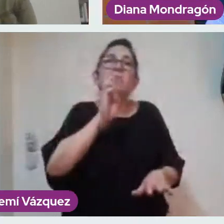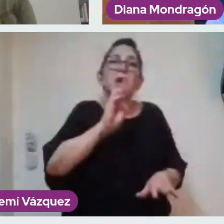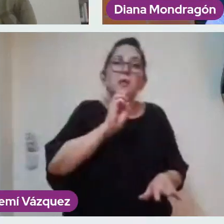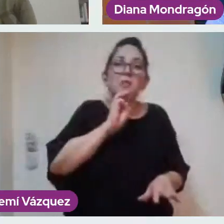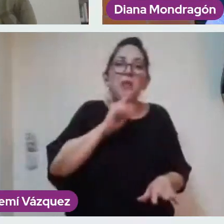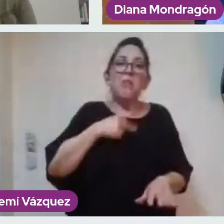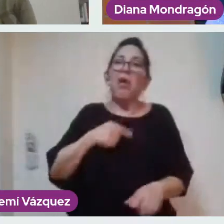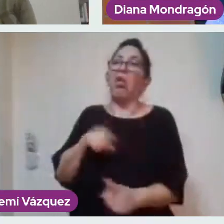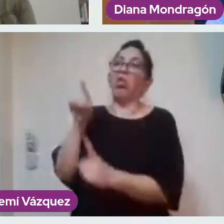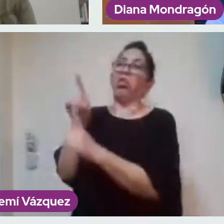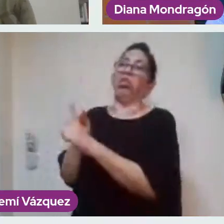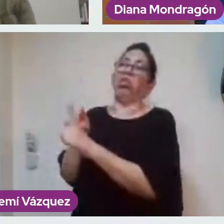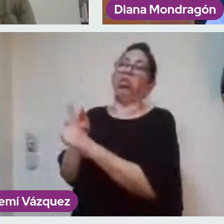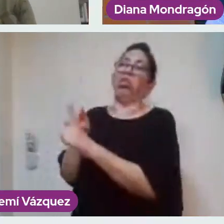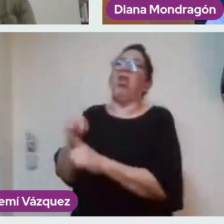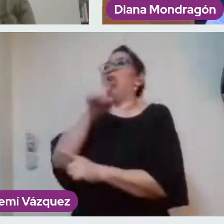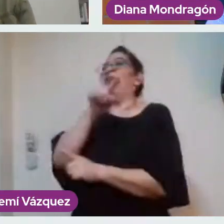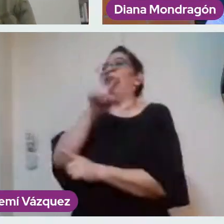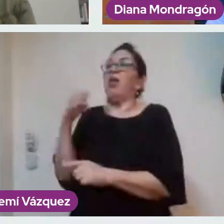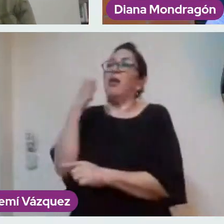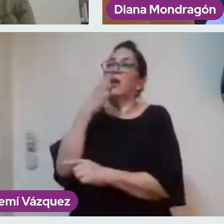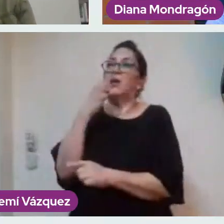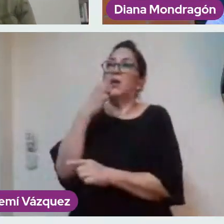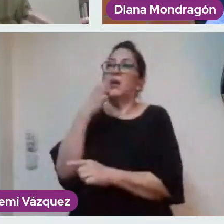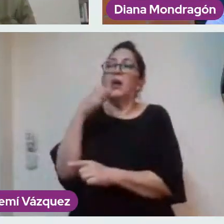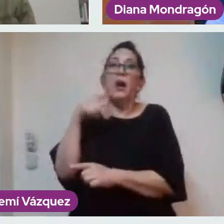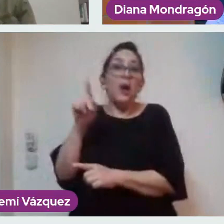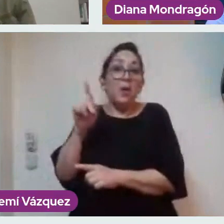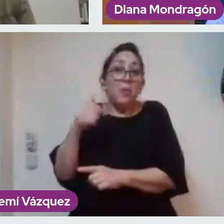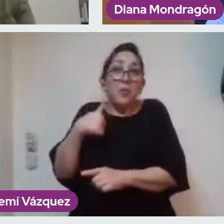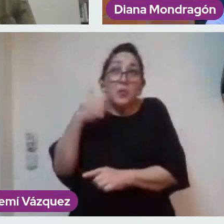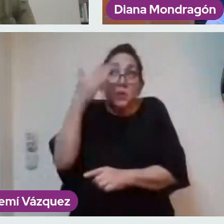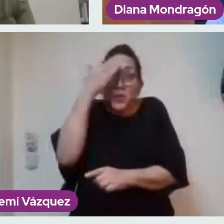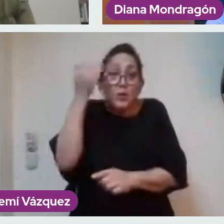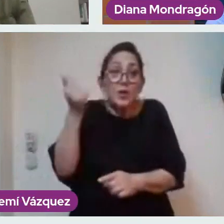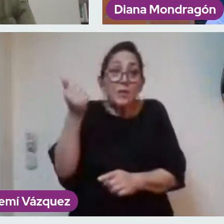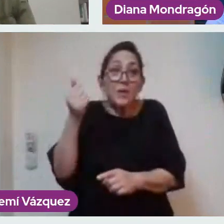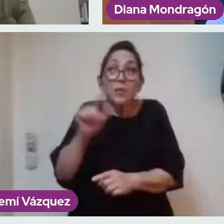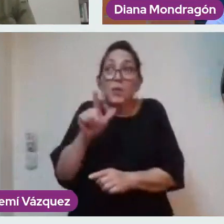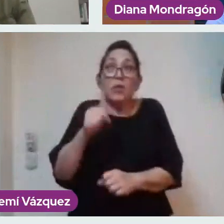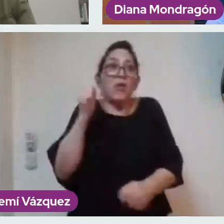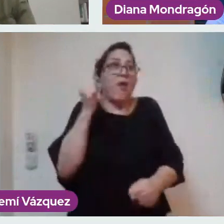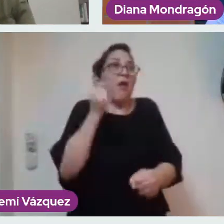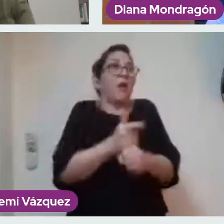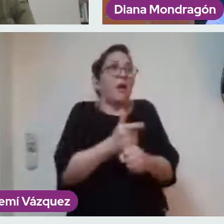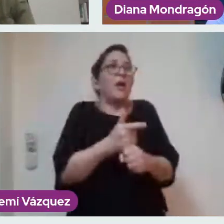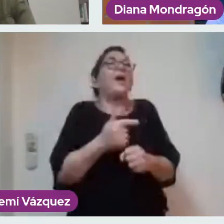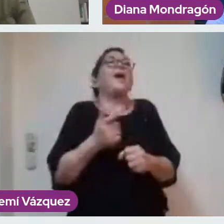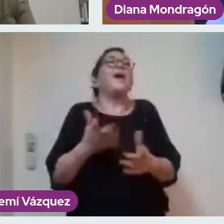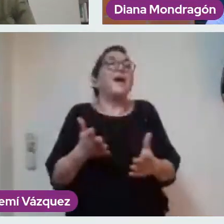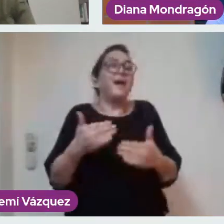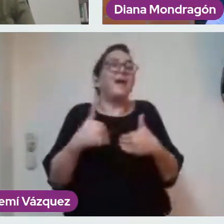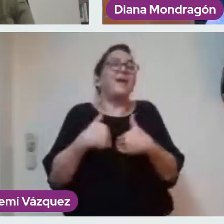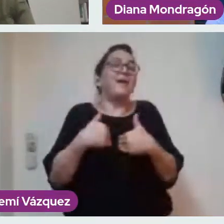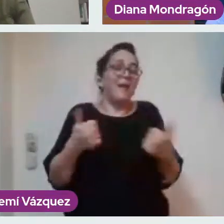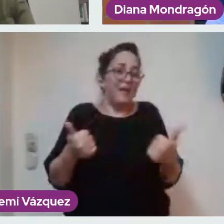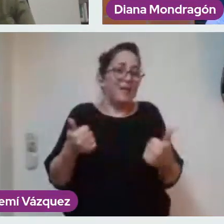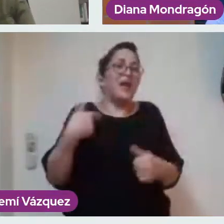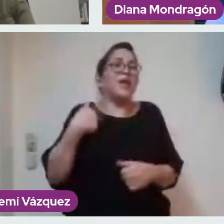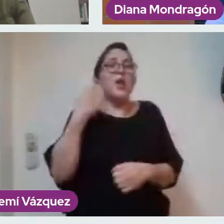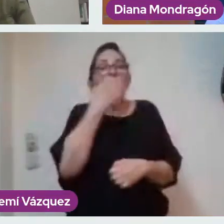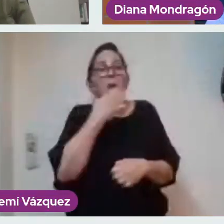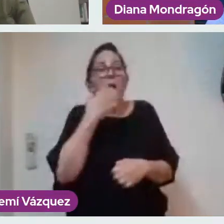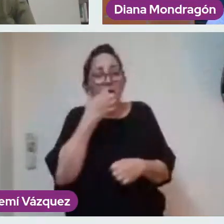qué importante es que también las escuelas pues den esta información a las mamás y a los papás.